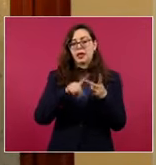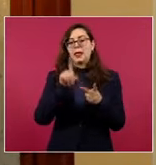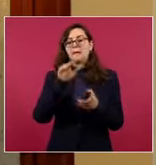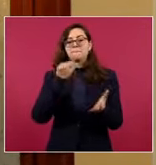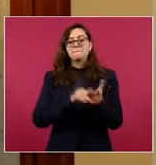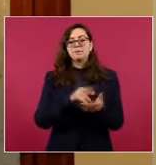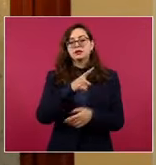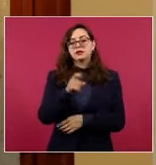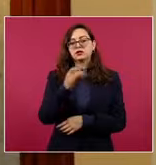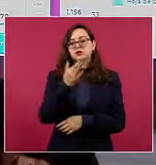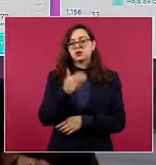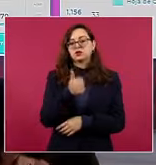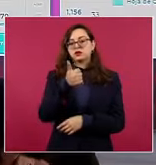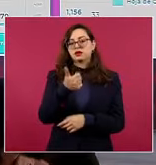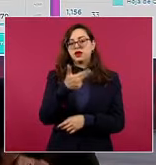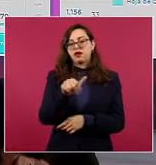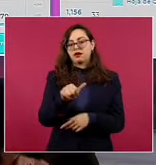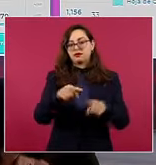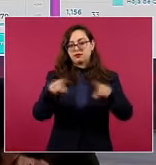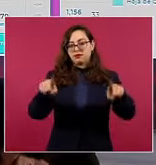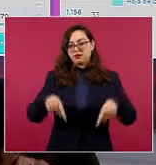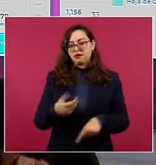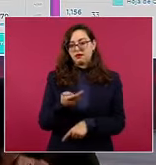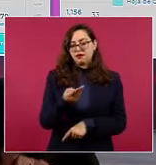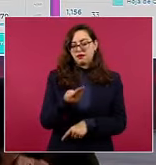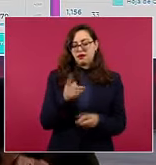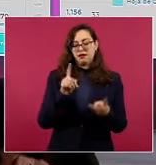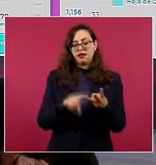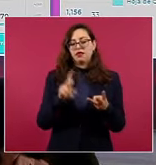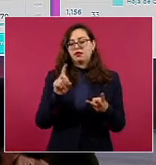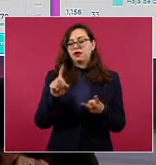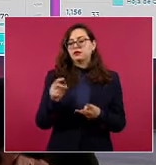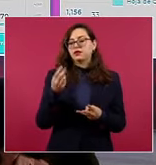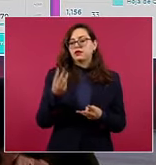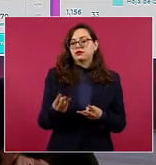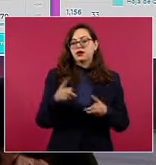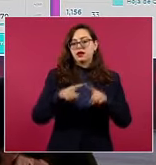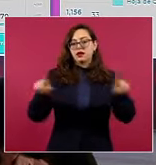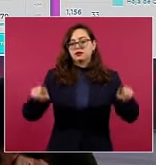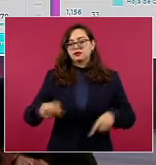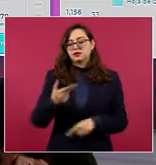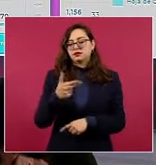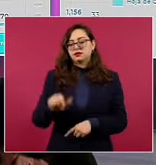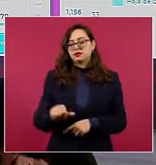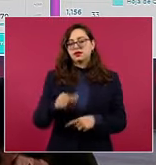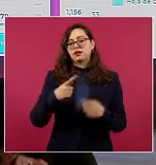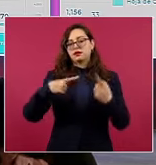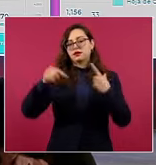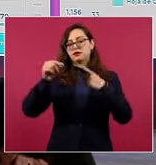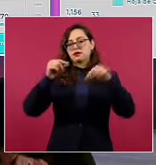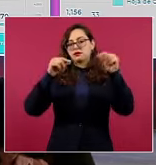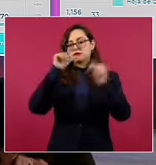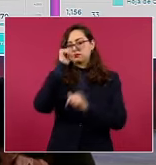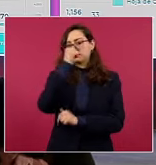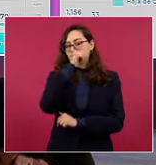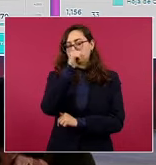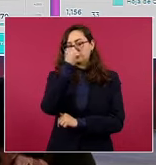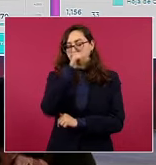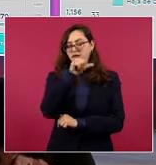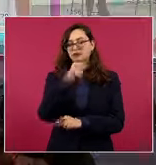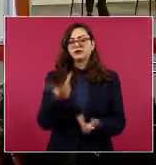1.156 hectáreas de marihuana y 33 hectáreas de hoja de coca. Este trabajo se desarrolla en